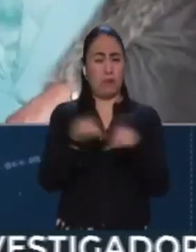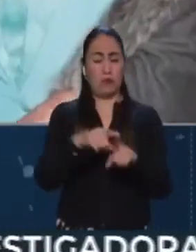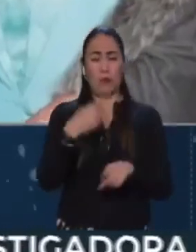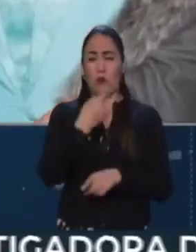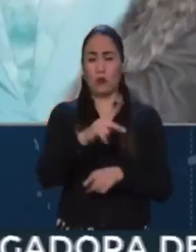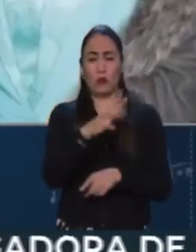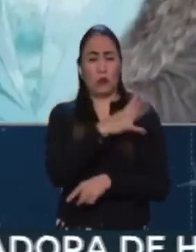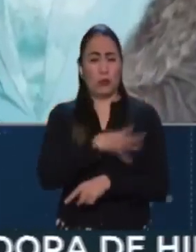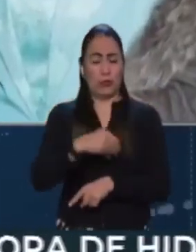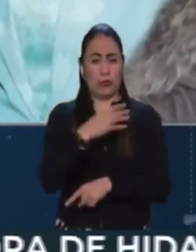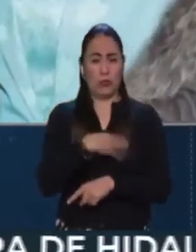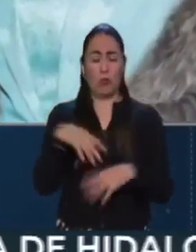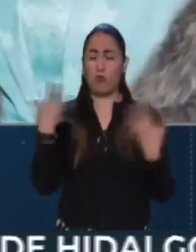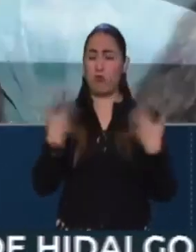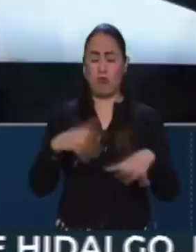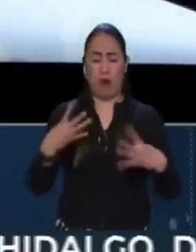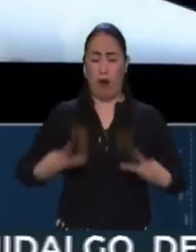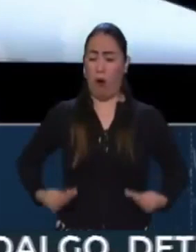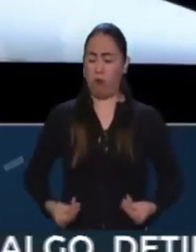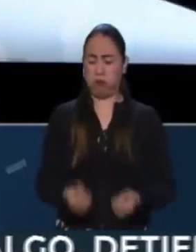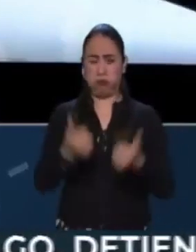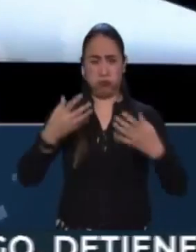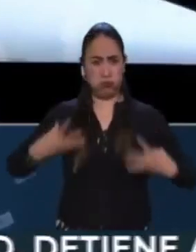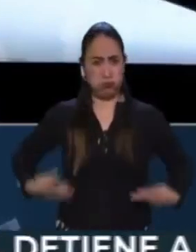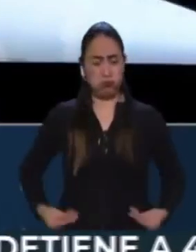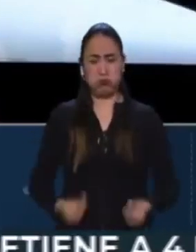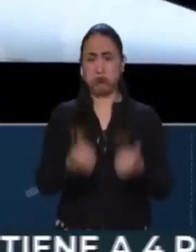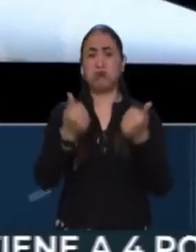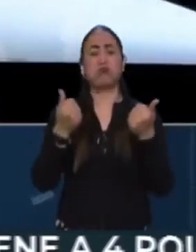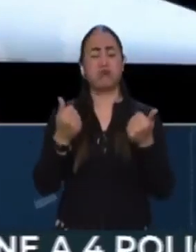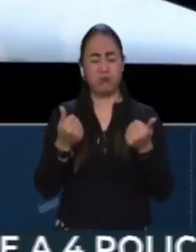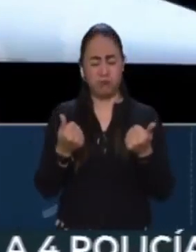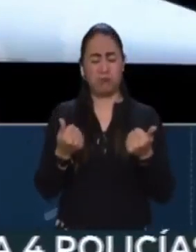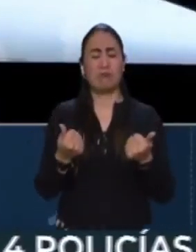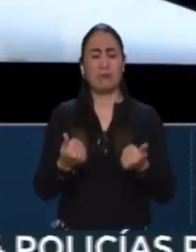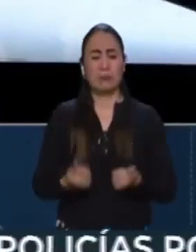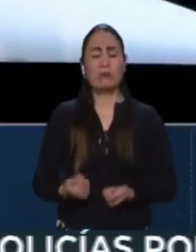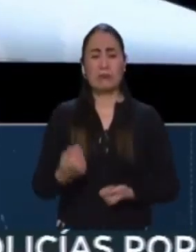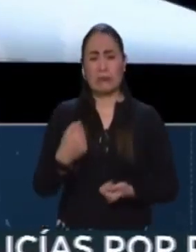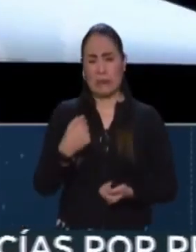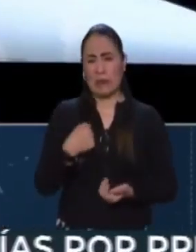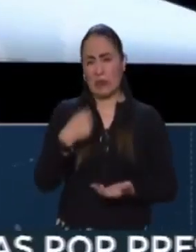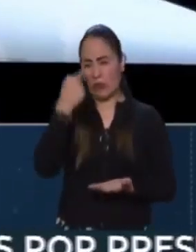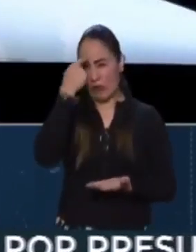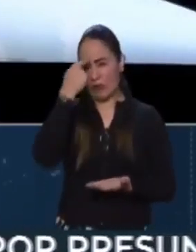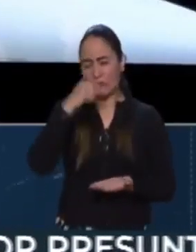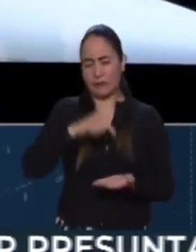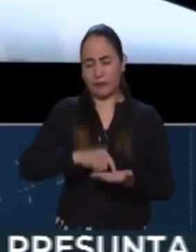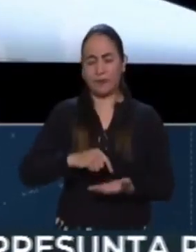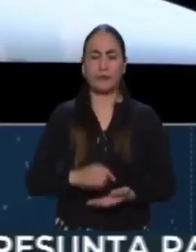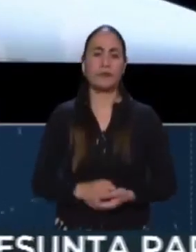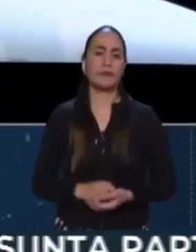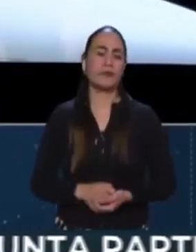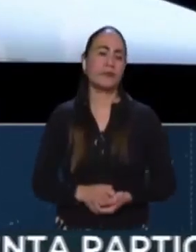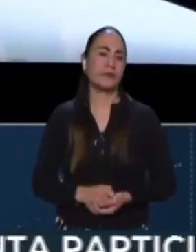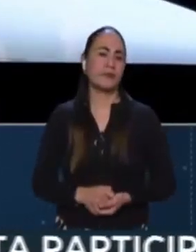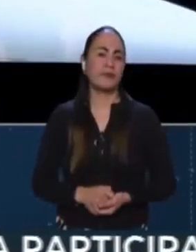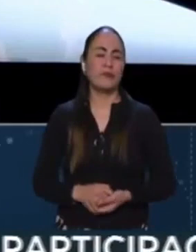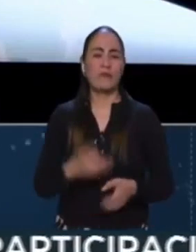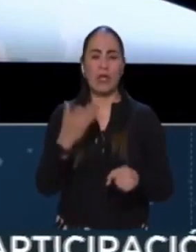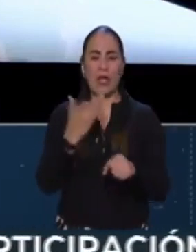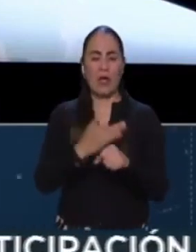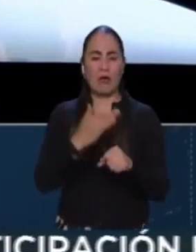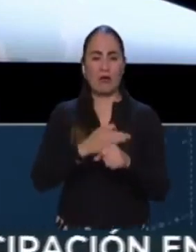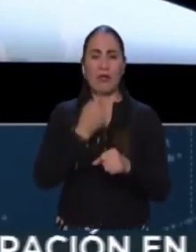fin, el gasto es desmesurado. Yo creo que esta parte que ahora enfrenta a